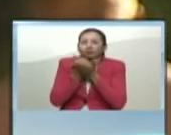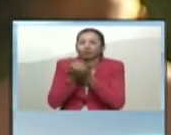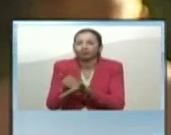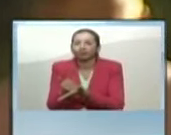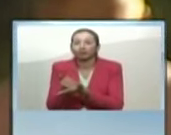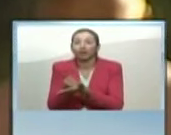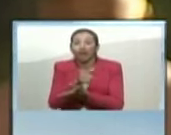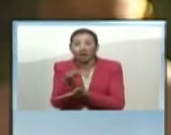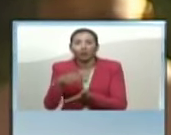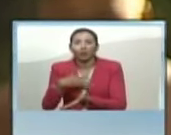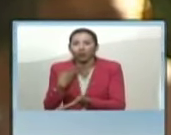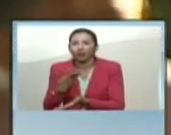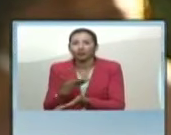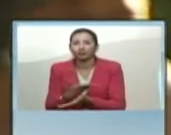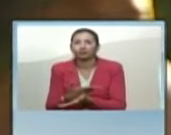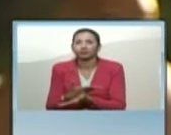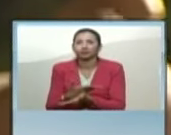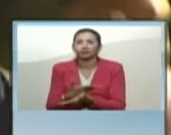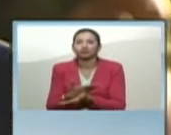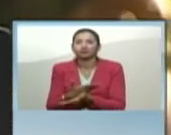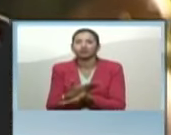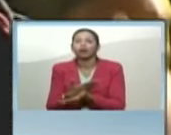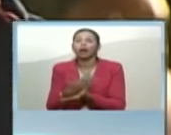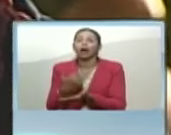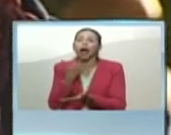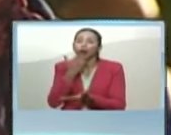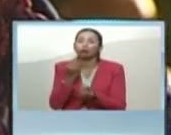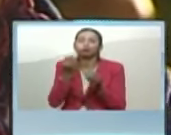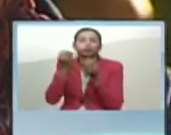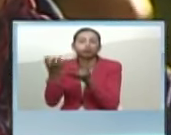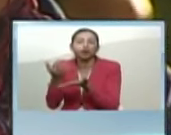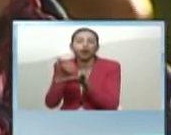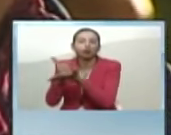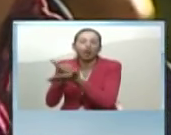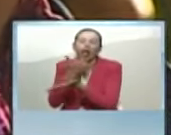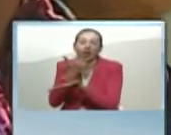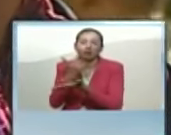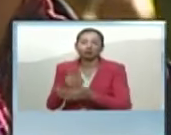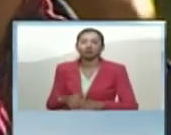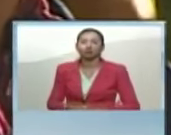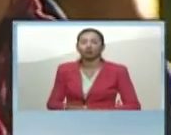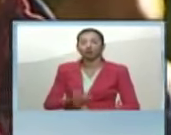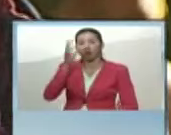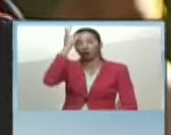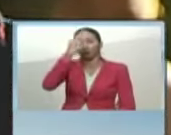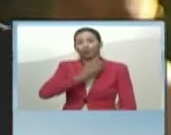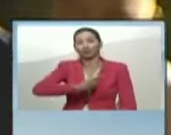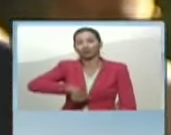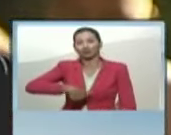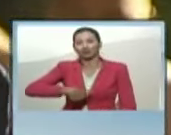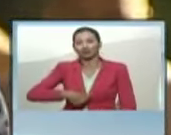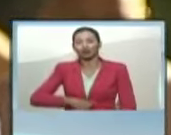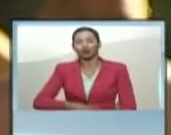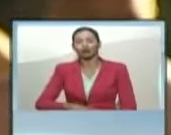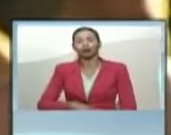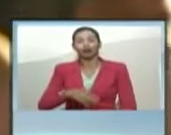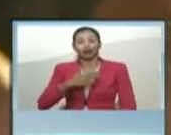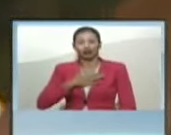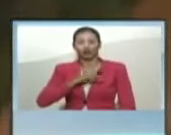para que ellos puedan de alguna forma ser beneficiados? Bueno, presidente, el Consejo Presidencial es un